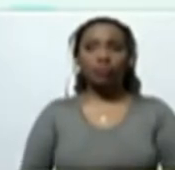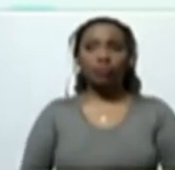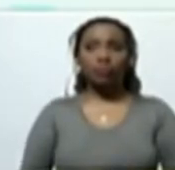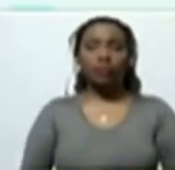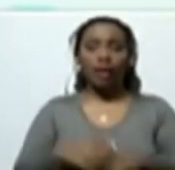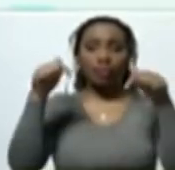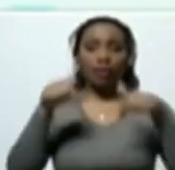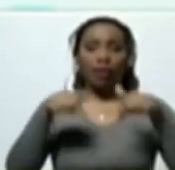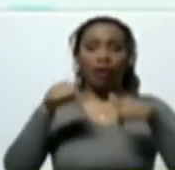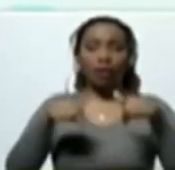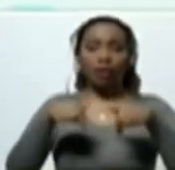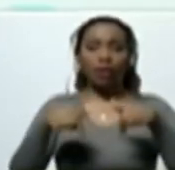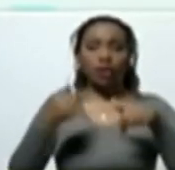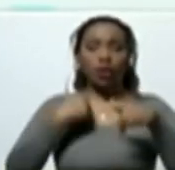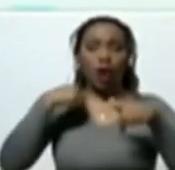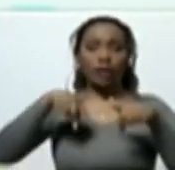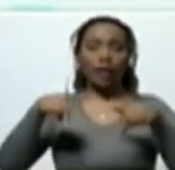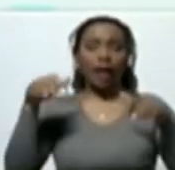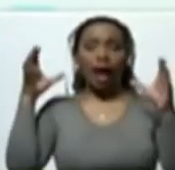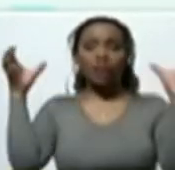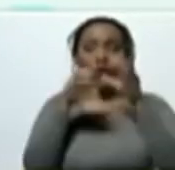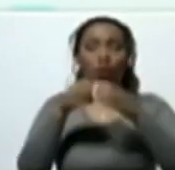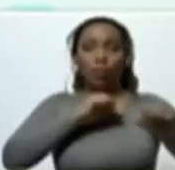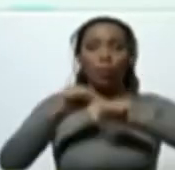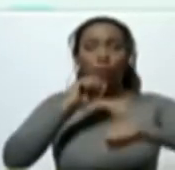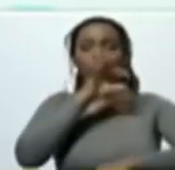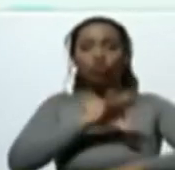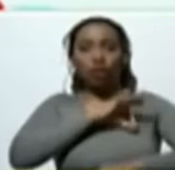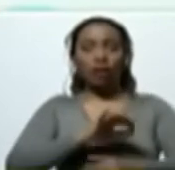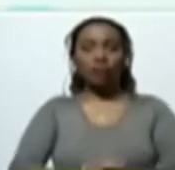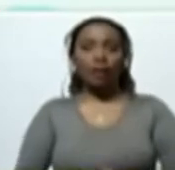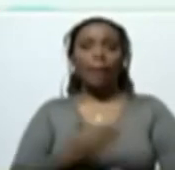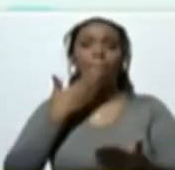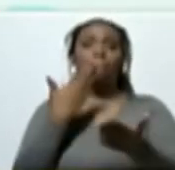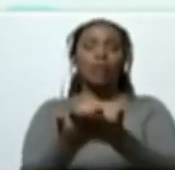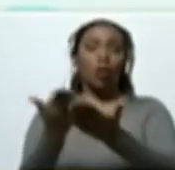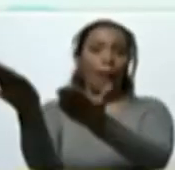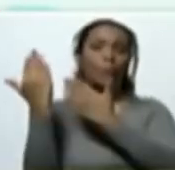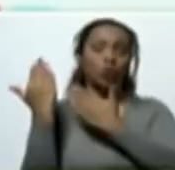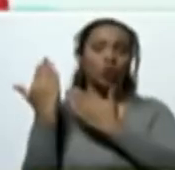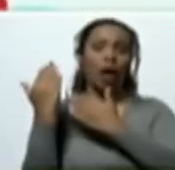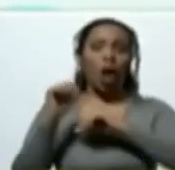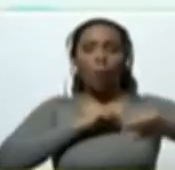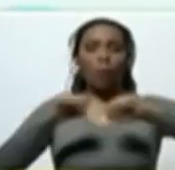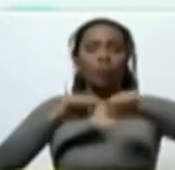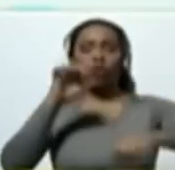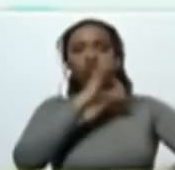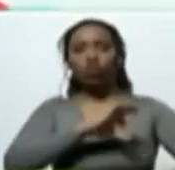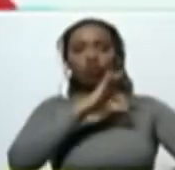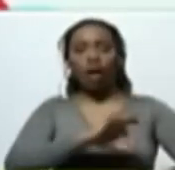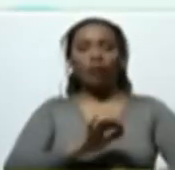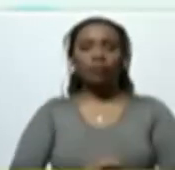Desde aquí, desde este Congreso de Movimientos Sociales, pido el apoyo a los movimientos